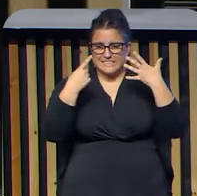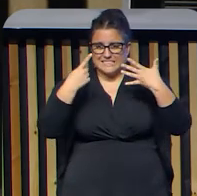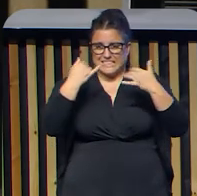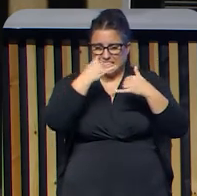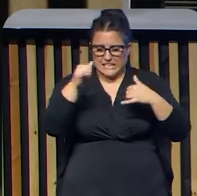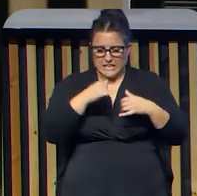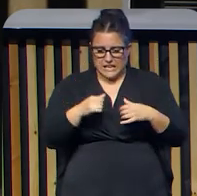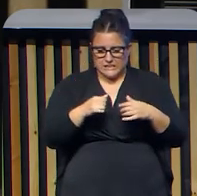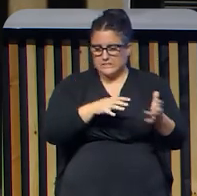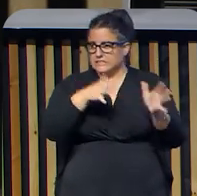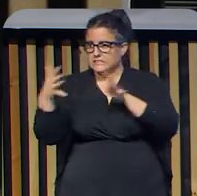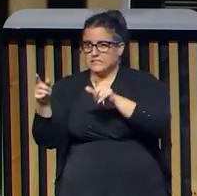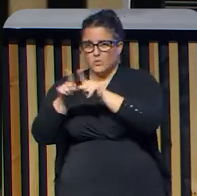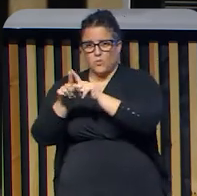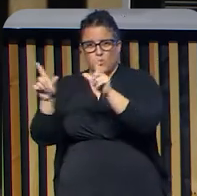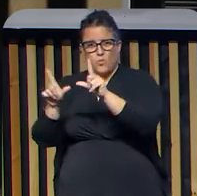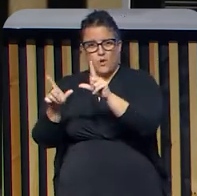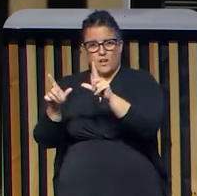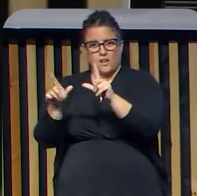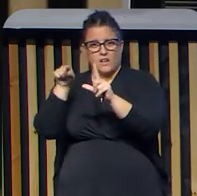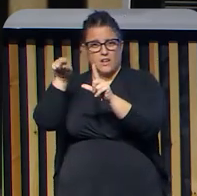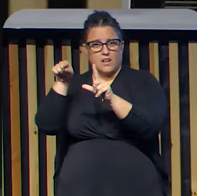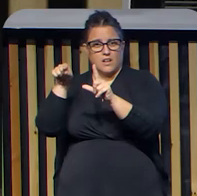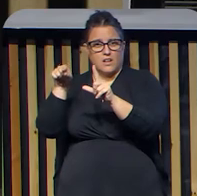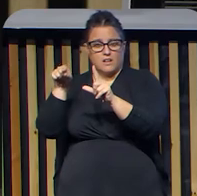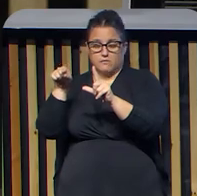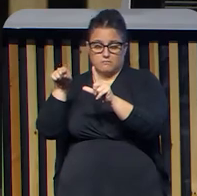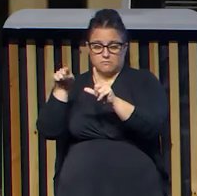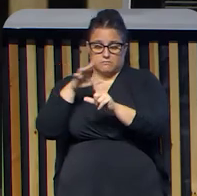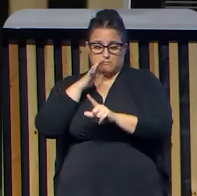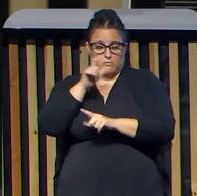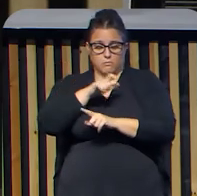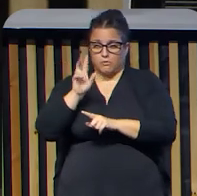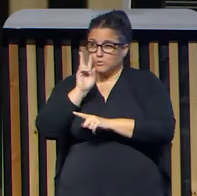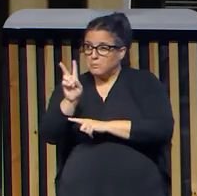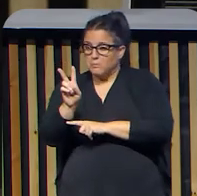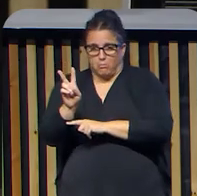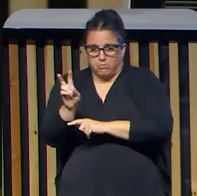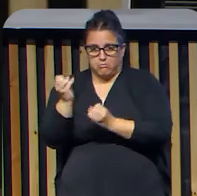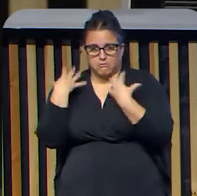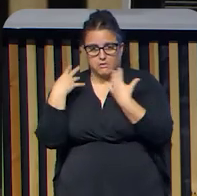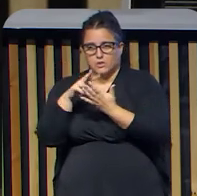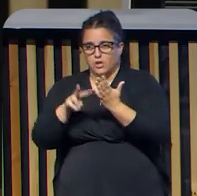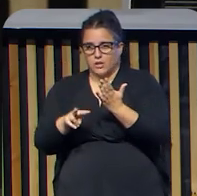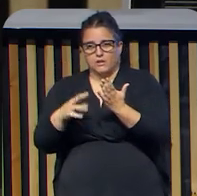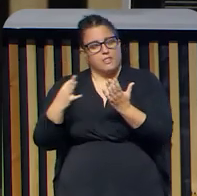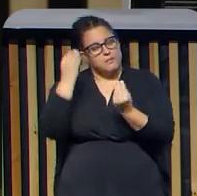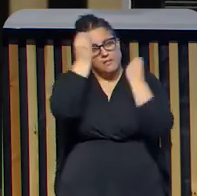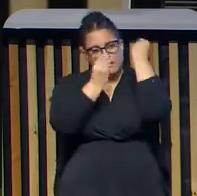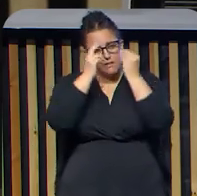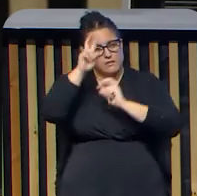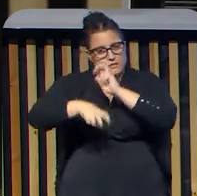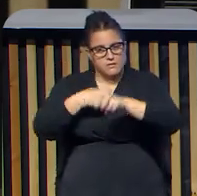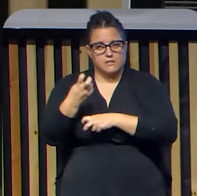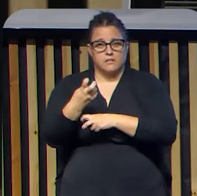lo tenemos que repensar para repensarlo necesitamos poner en línea a muchas áreas de un municipio por ejemplo de un ayuntamiento